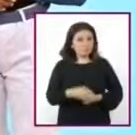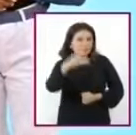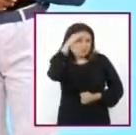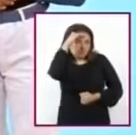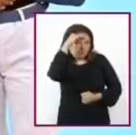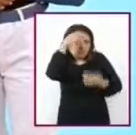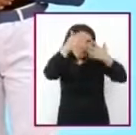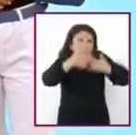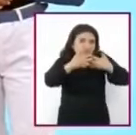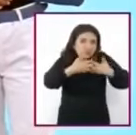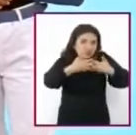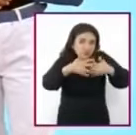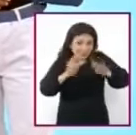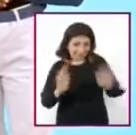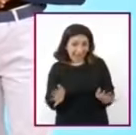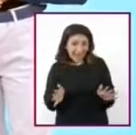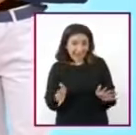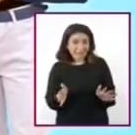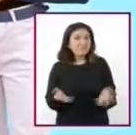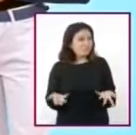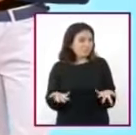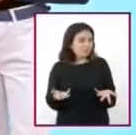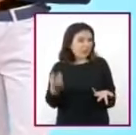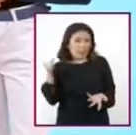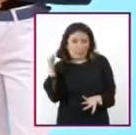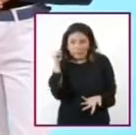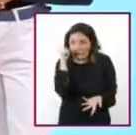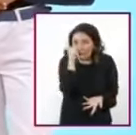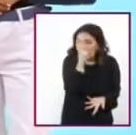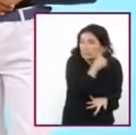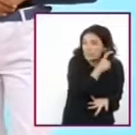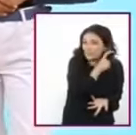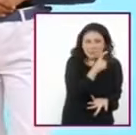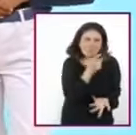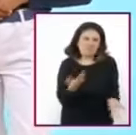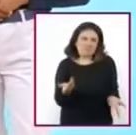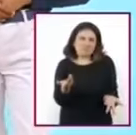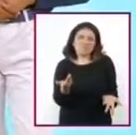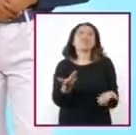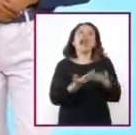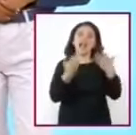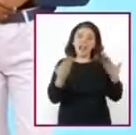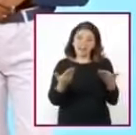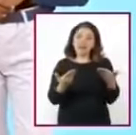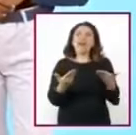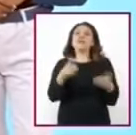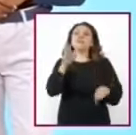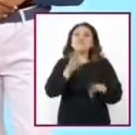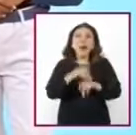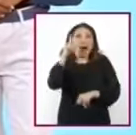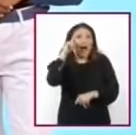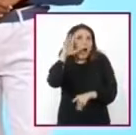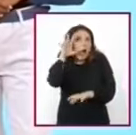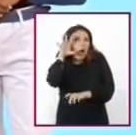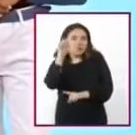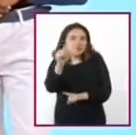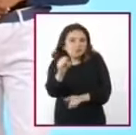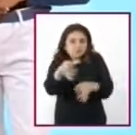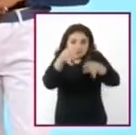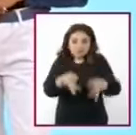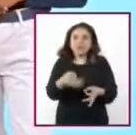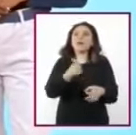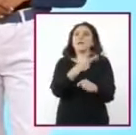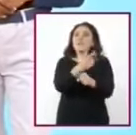¿Ya reflexionaron un poco? ¿Verdad que no es tan complicado? Ahora, para que reafirmen lo